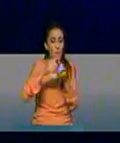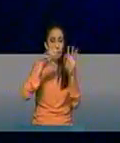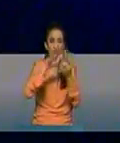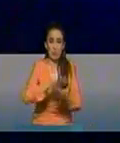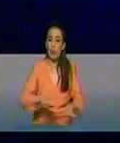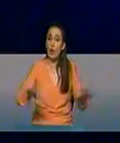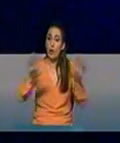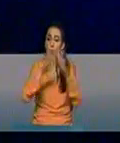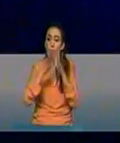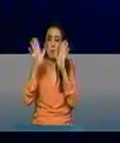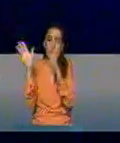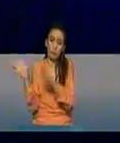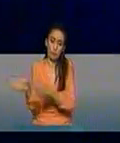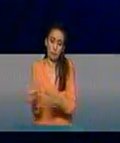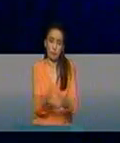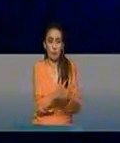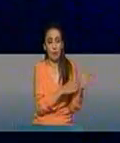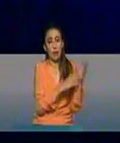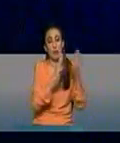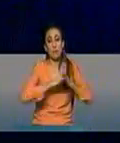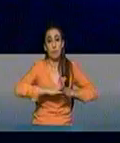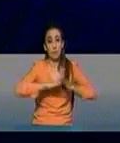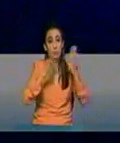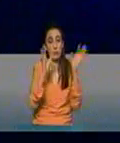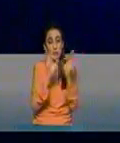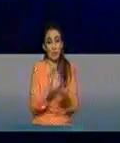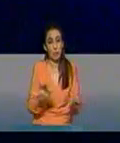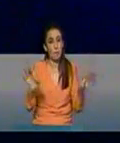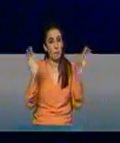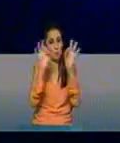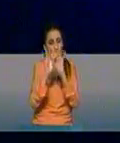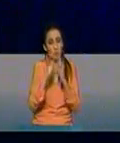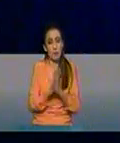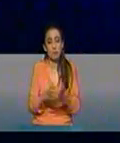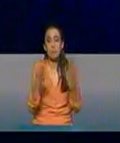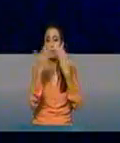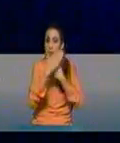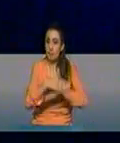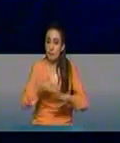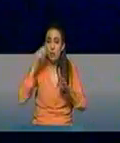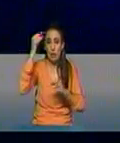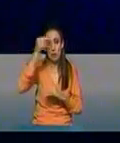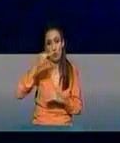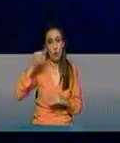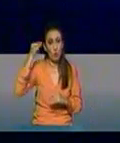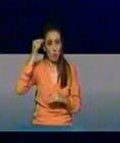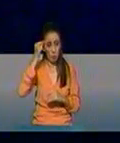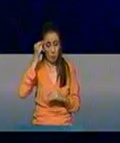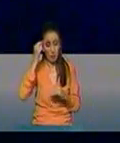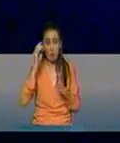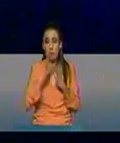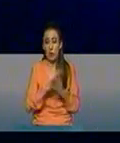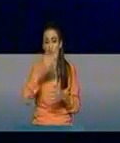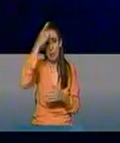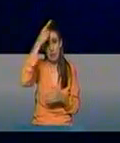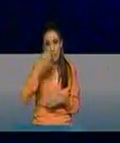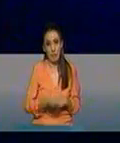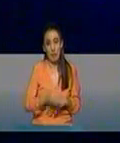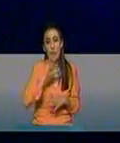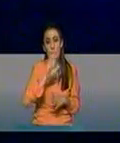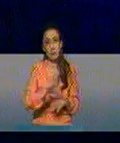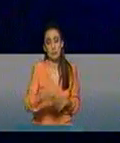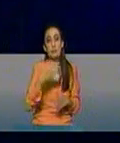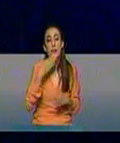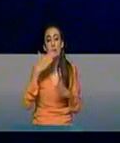un encadenamiento productivo bastante importante, y es por eso que el gobierno nacional está decidido y